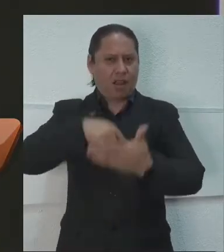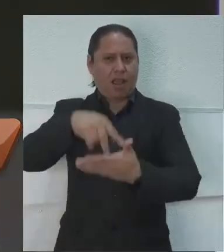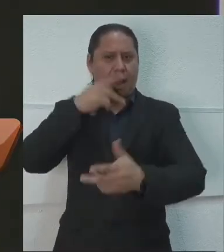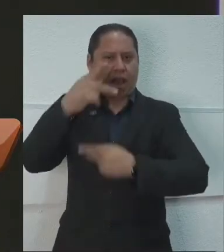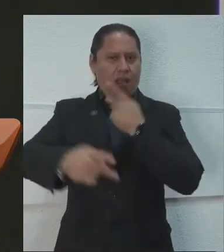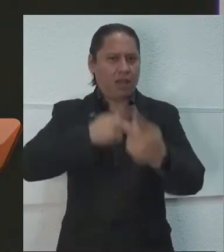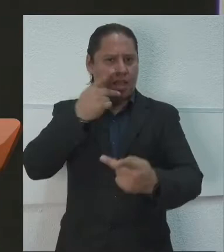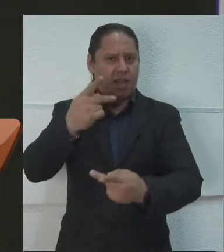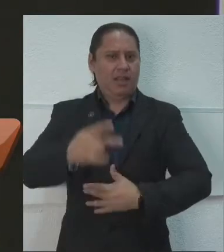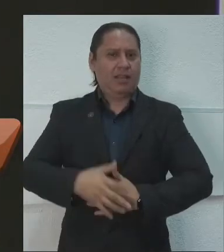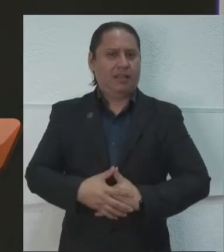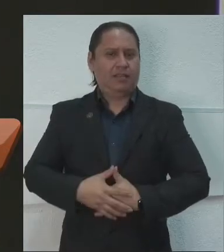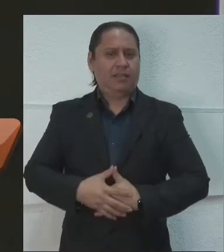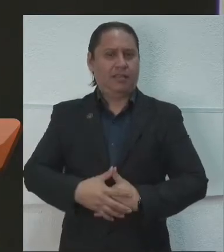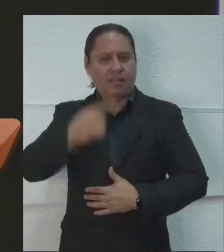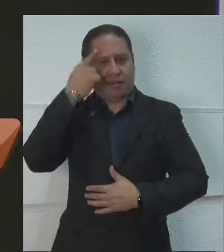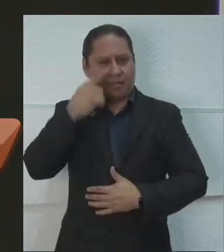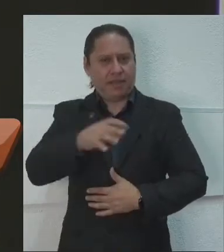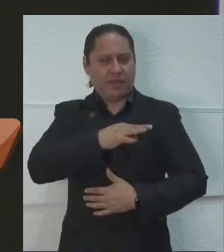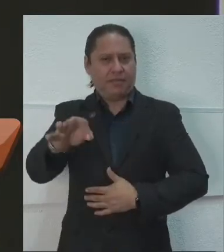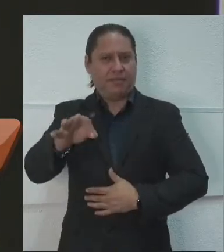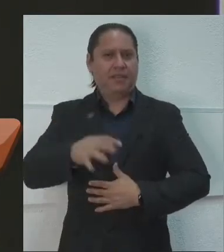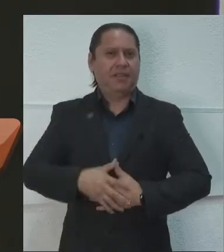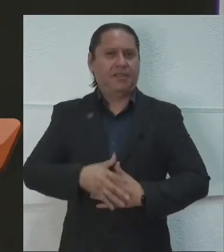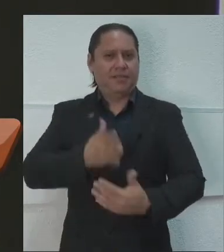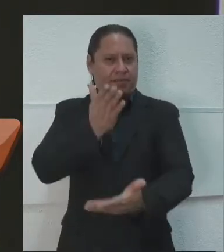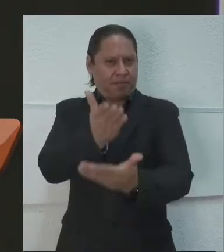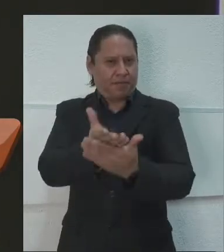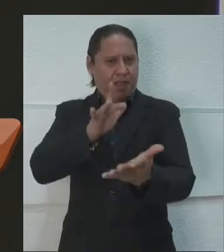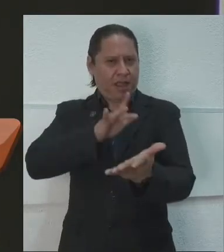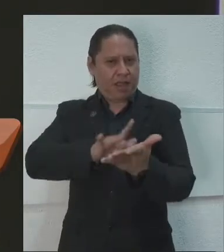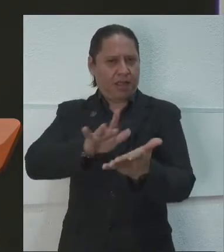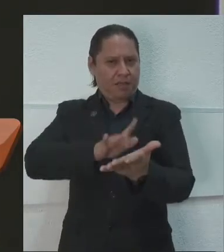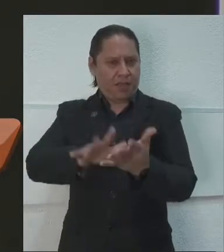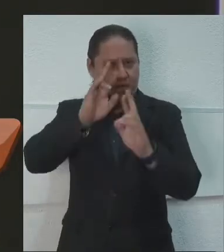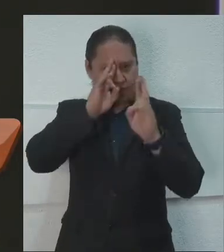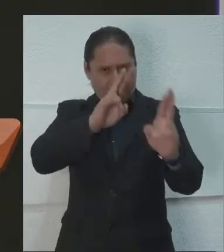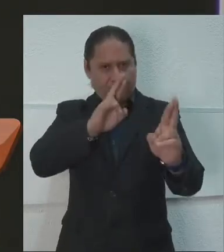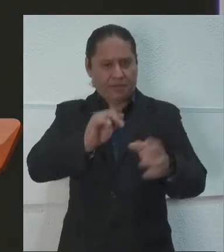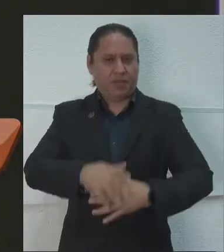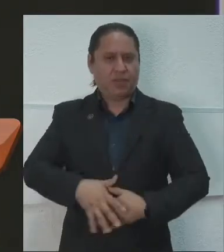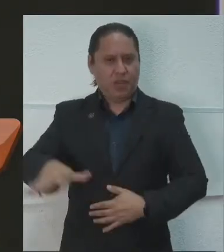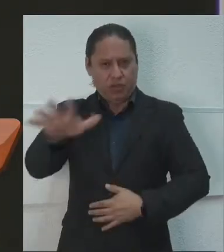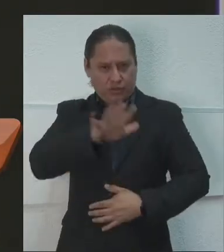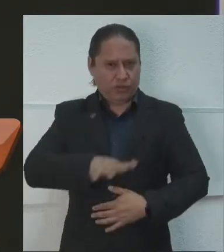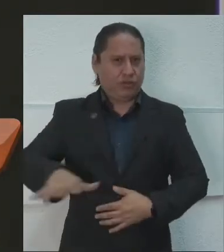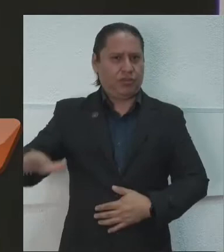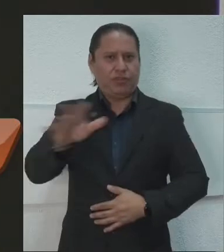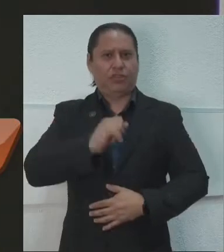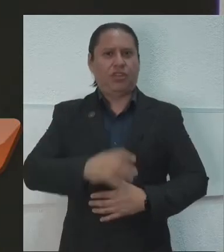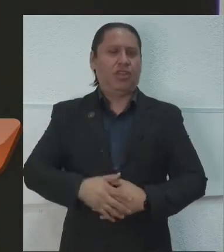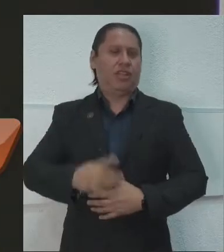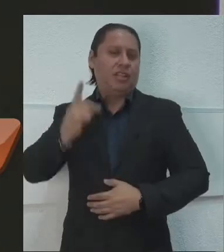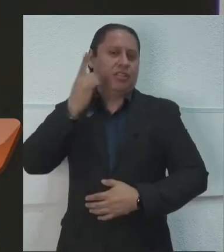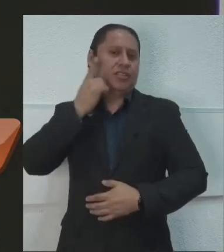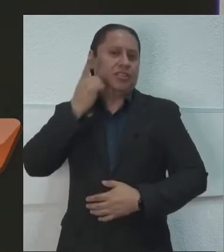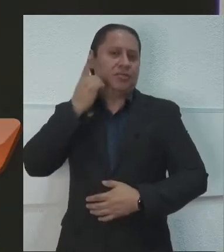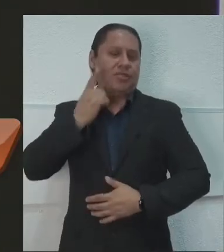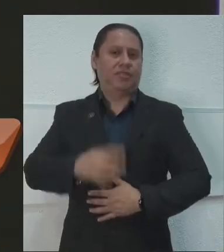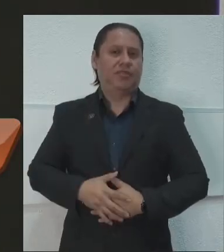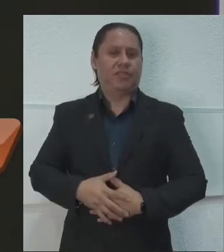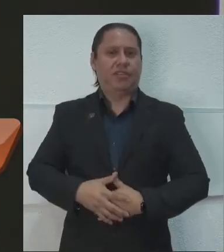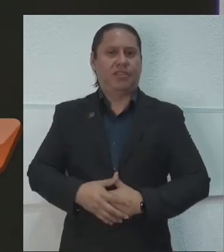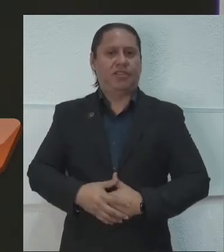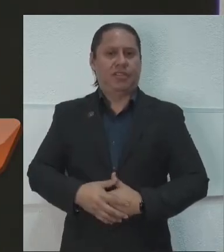esta tribuna para poder pedir su apoyo respetuoso a todas las legisladoras, a todos